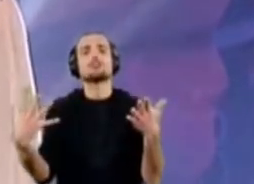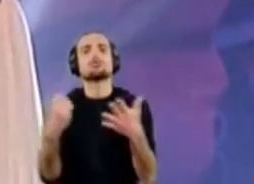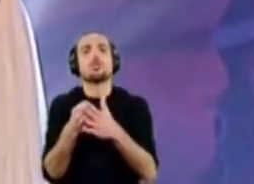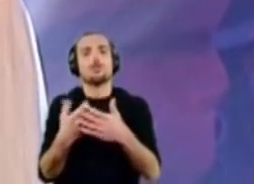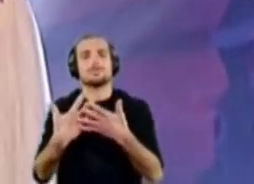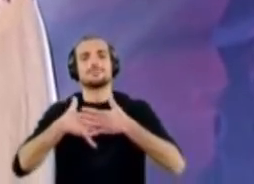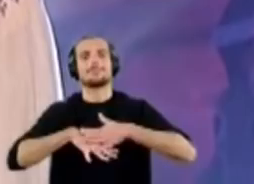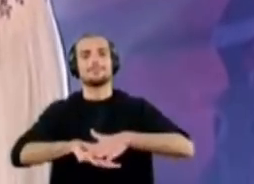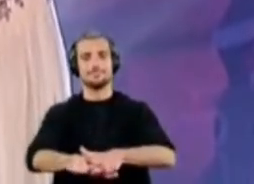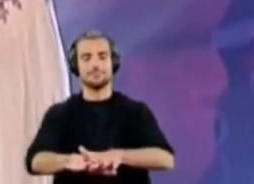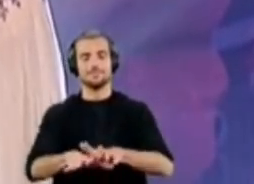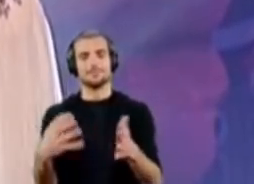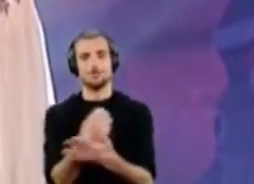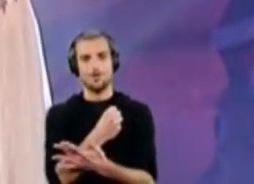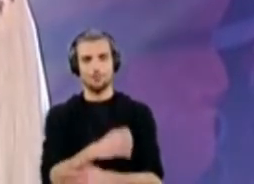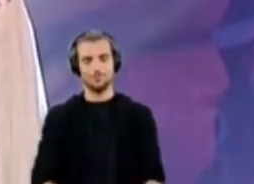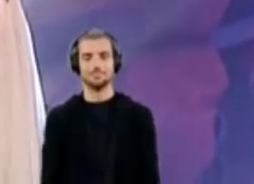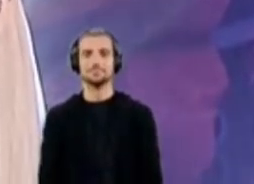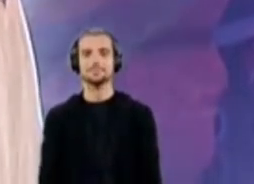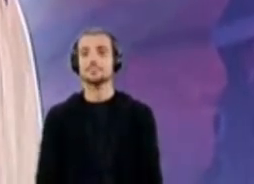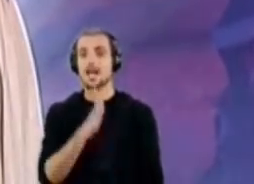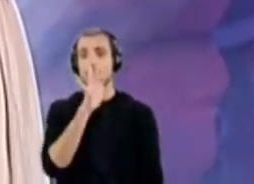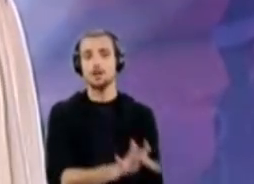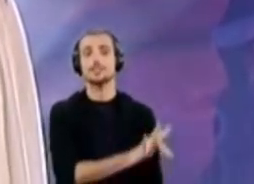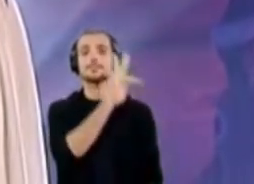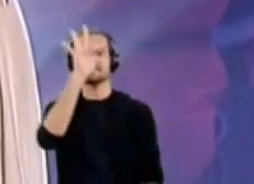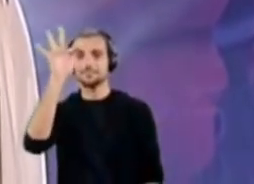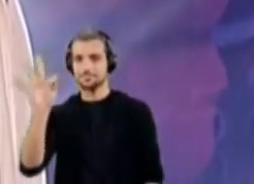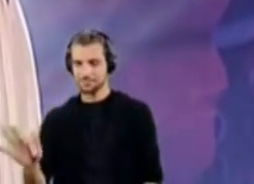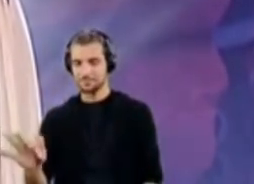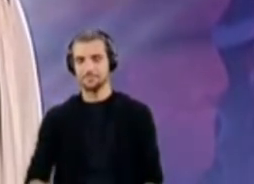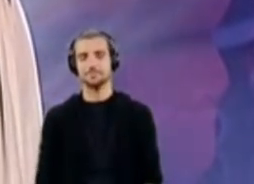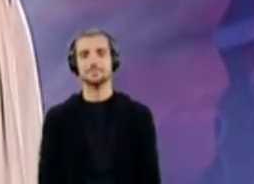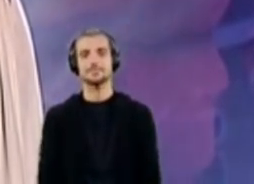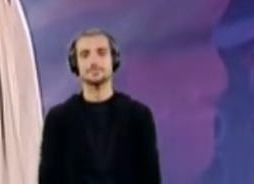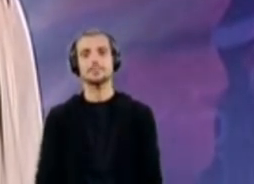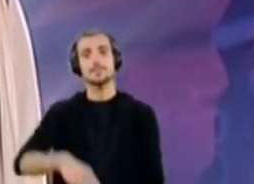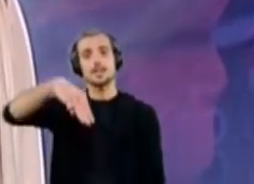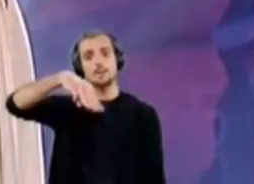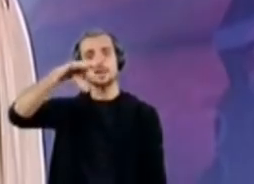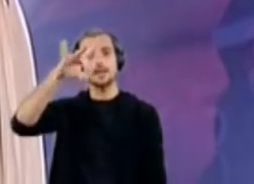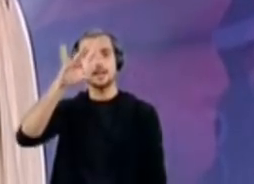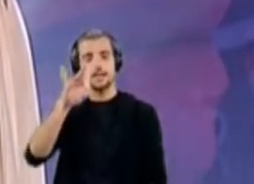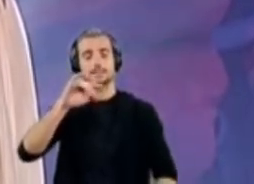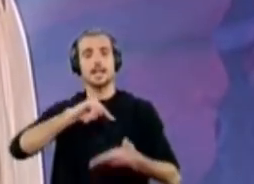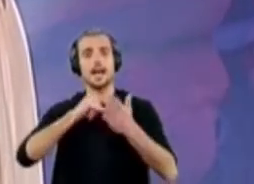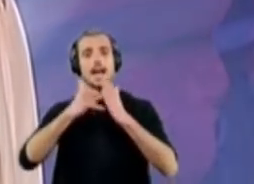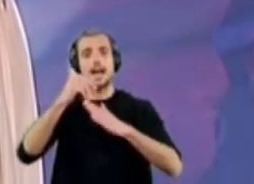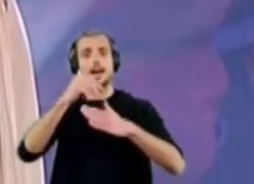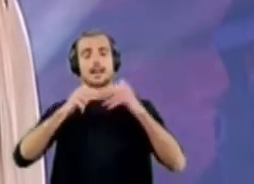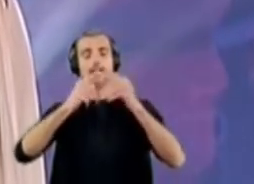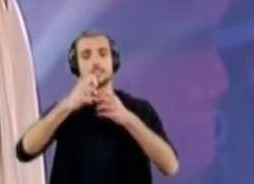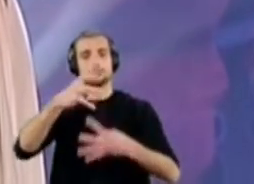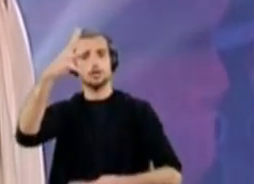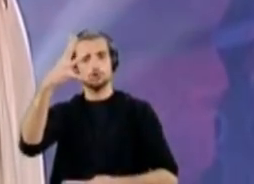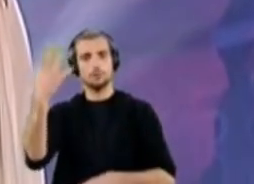Todos. Eso es, todos. Vamos a por el siguiente participante, Fátima. MSB Arquitectos presentan